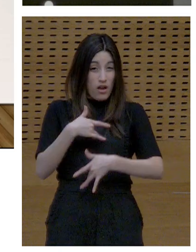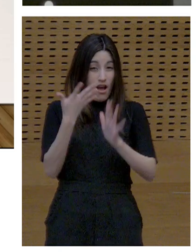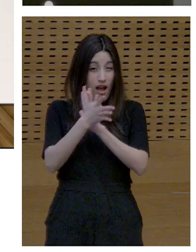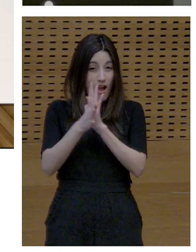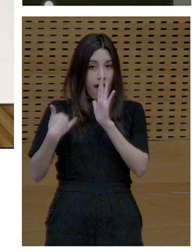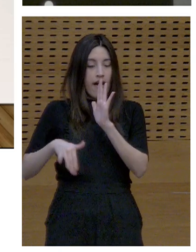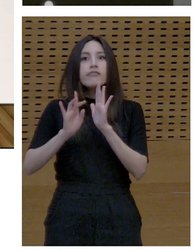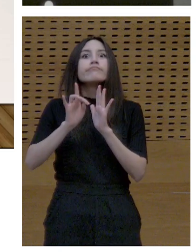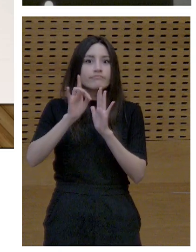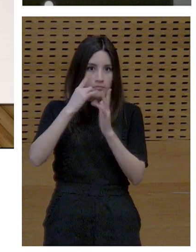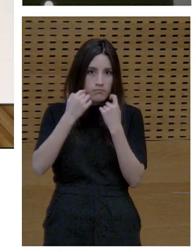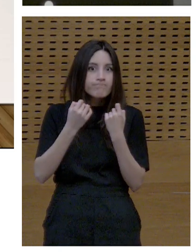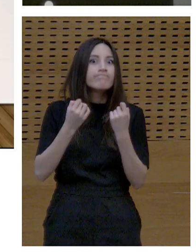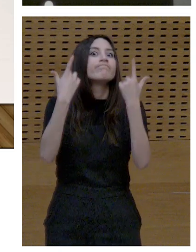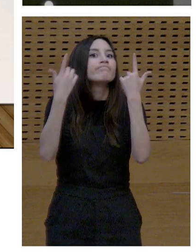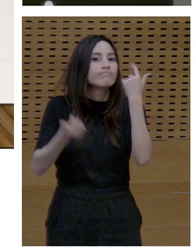percibiendo más, ¿no?